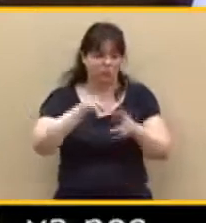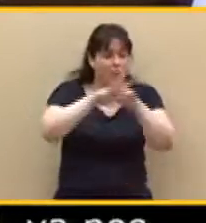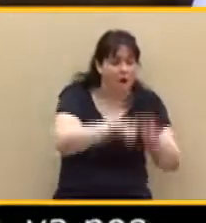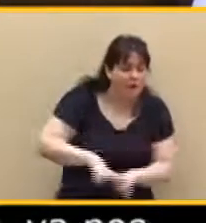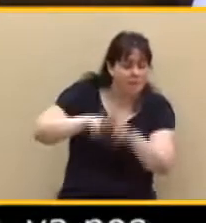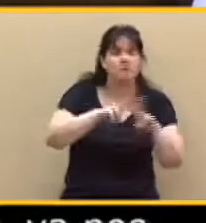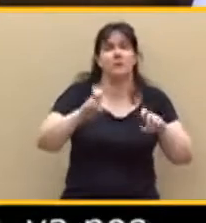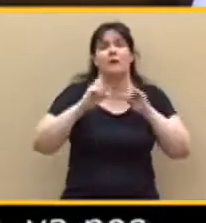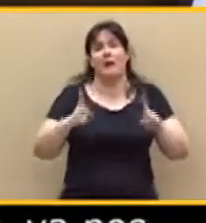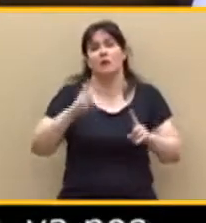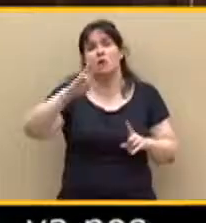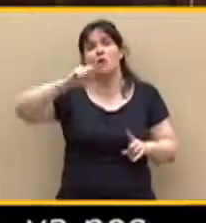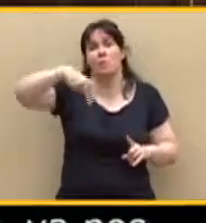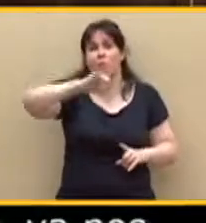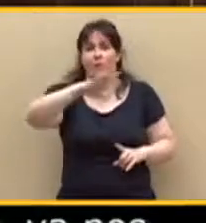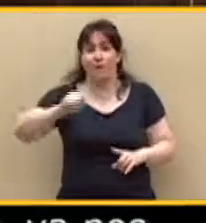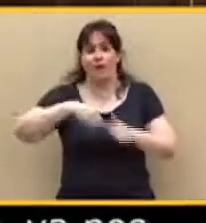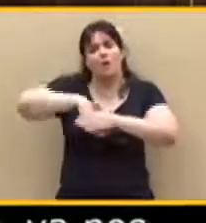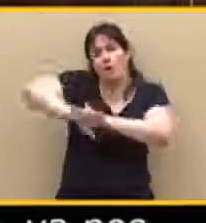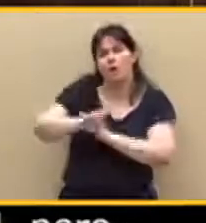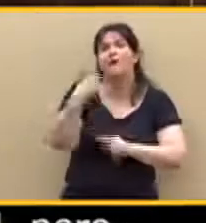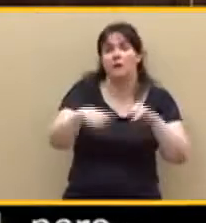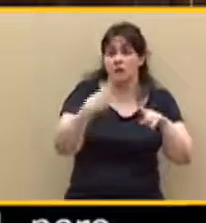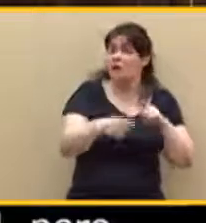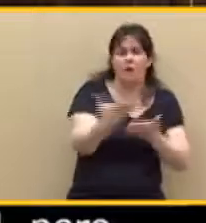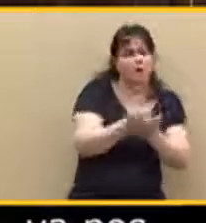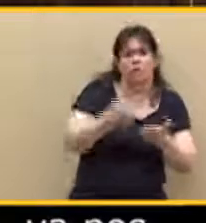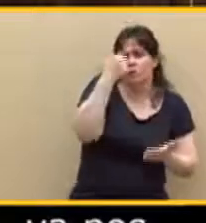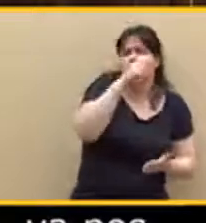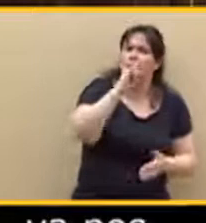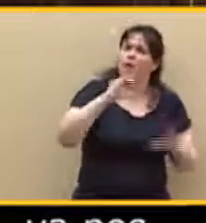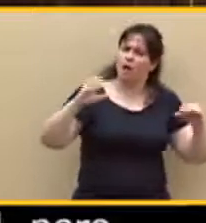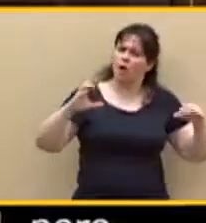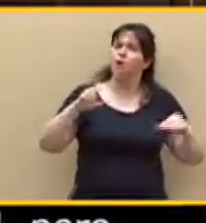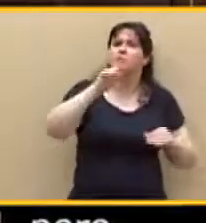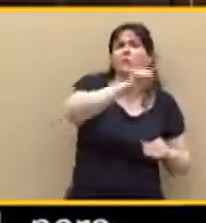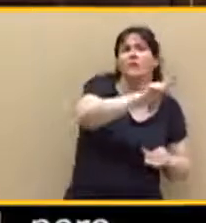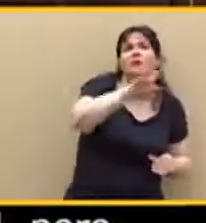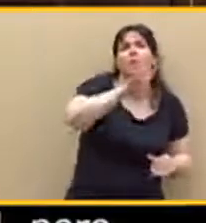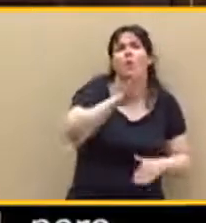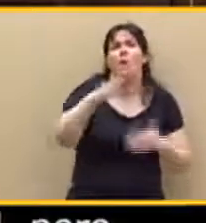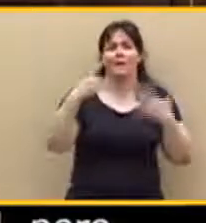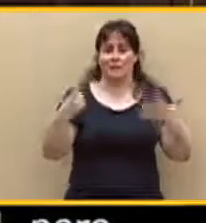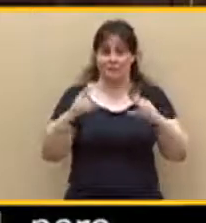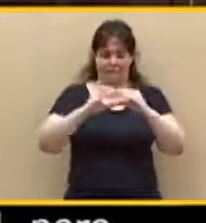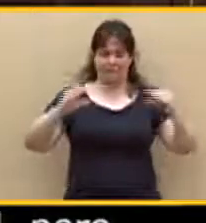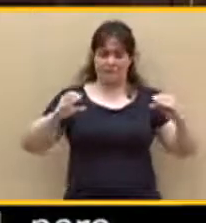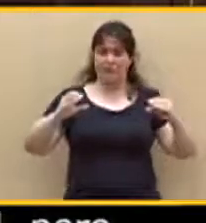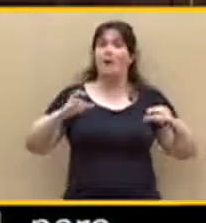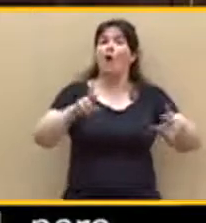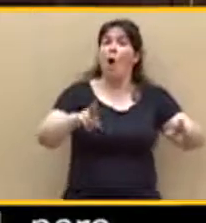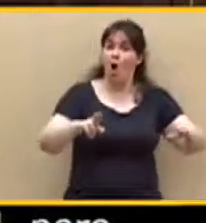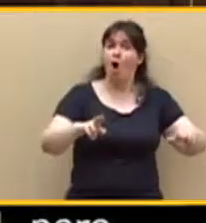guardaba una cosa que tienen todos los españoles debajo del colchón: 146 lingotes de oro en un banco en Suiza, declarados por otro